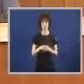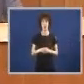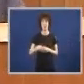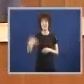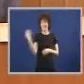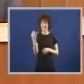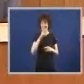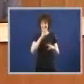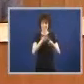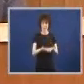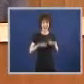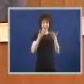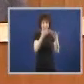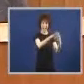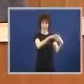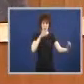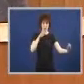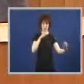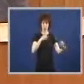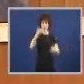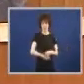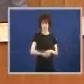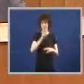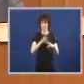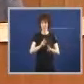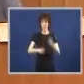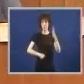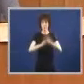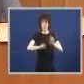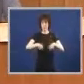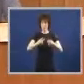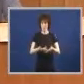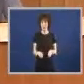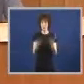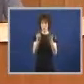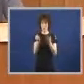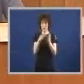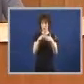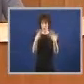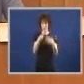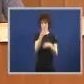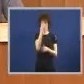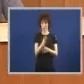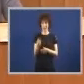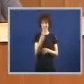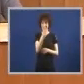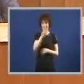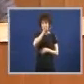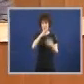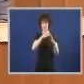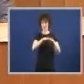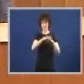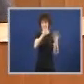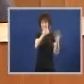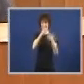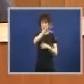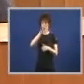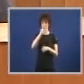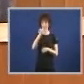acordo de grande trascendencia, incrementar o teito de gasto para 2017 en 750 millóns de euros. En